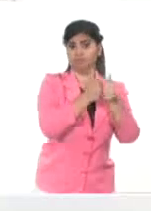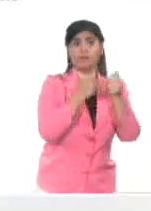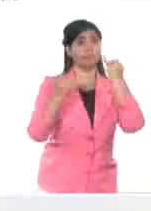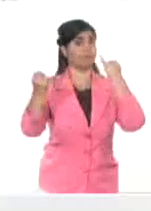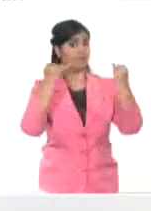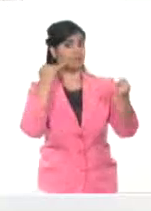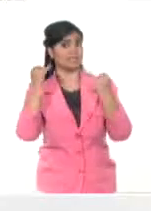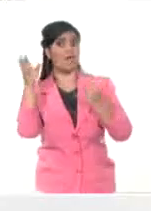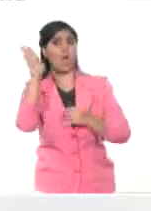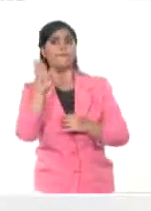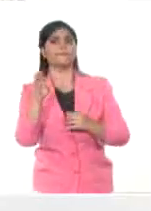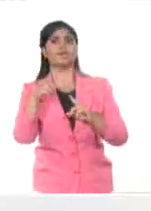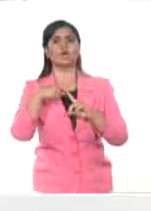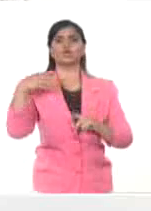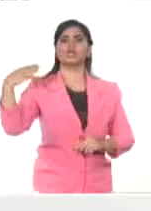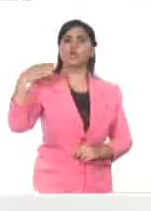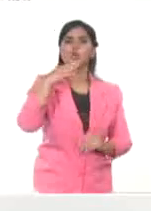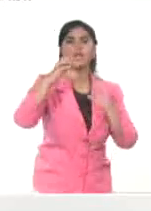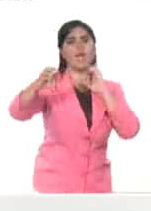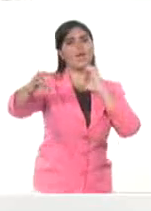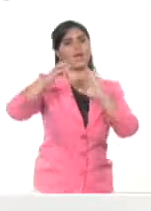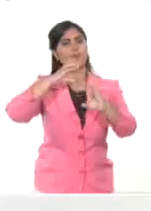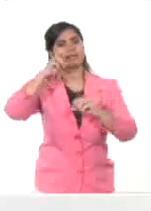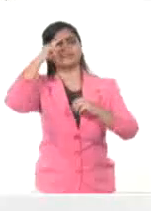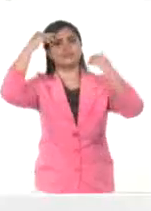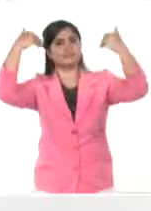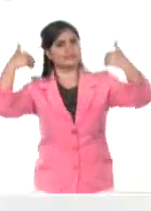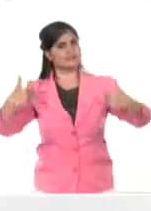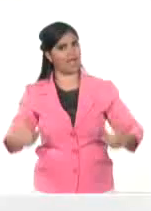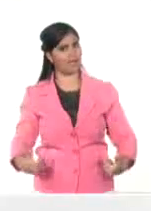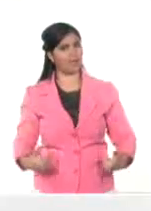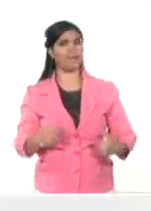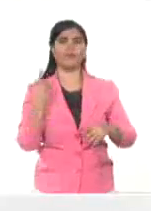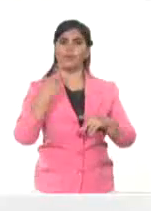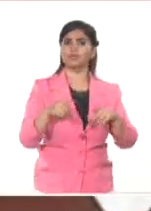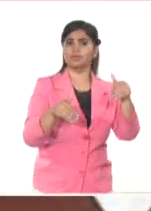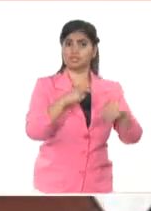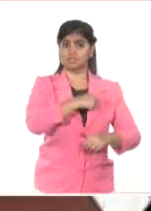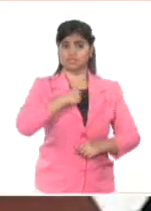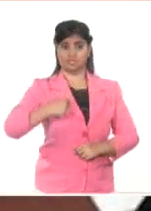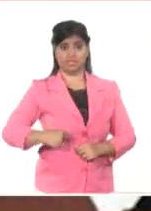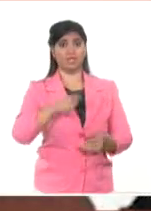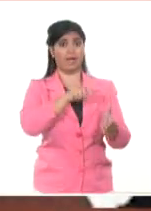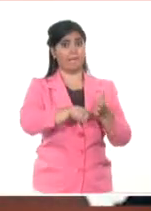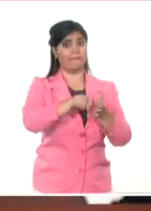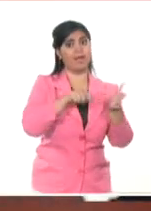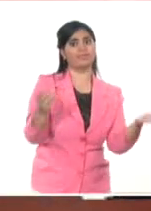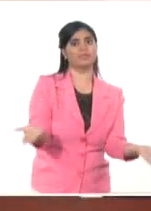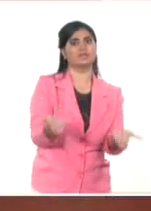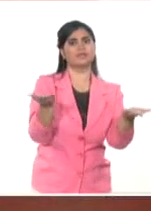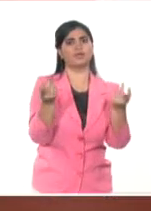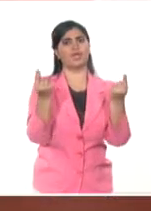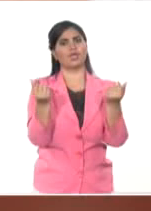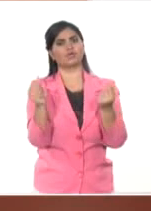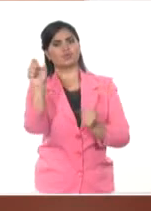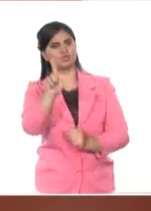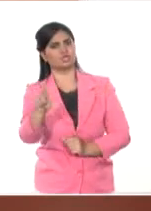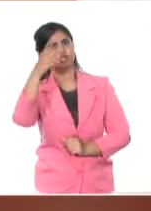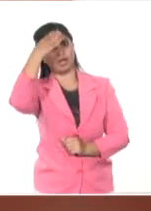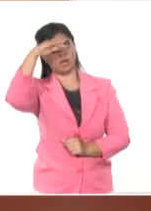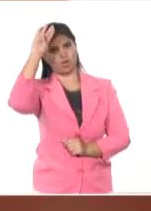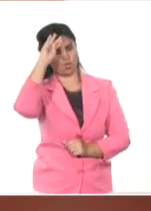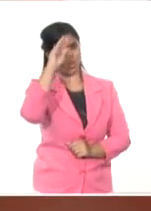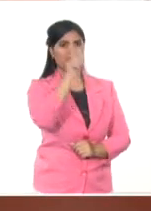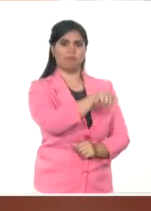las telecomunicaciones y la salud, garantizando la participación efectiva de China en los planes de desarrollo económico y social de Cuba en